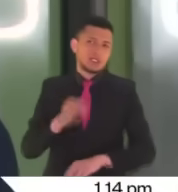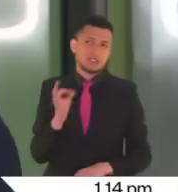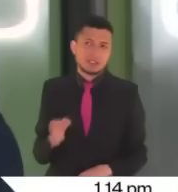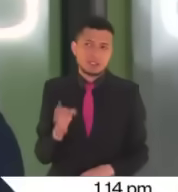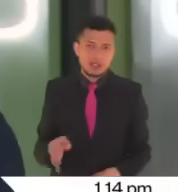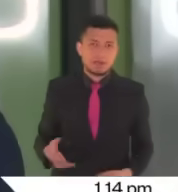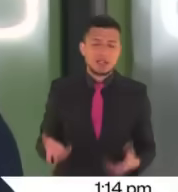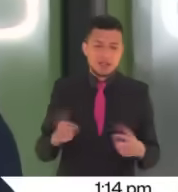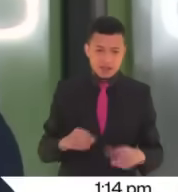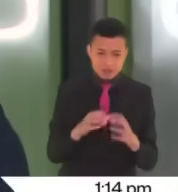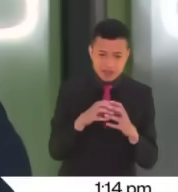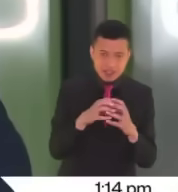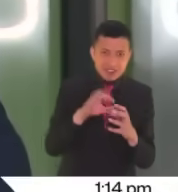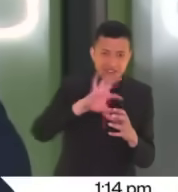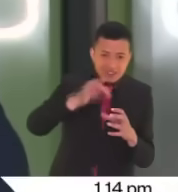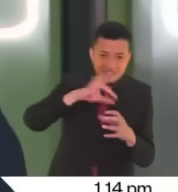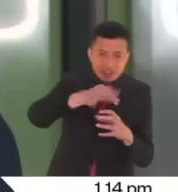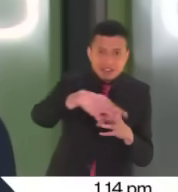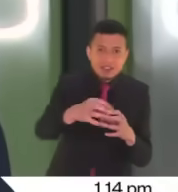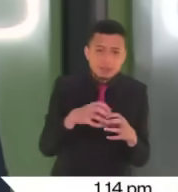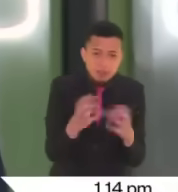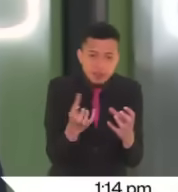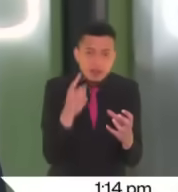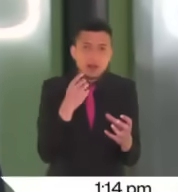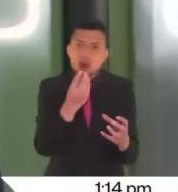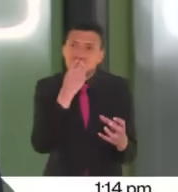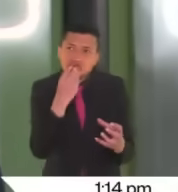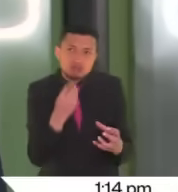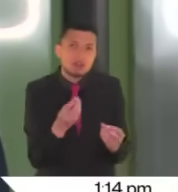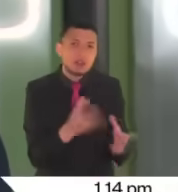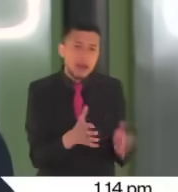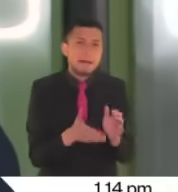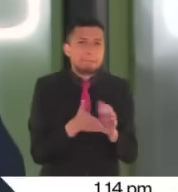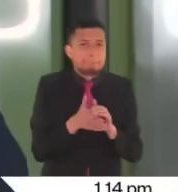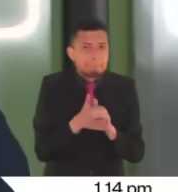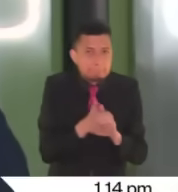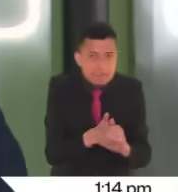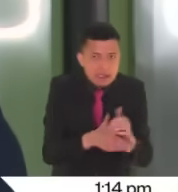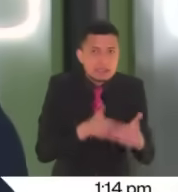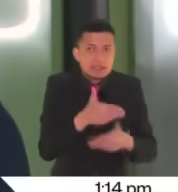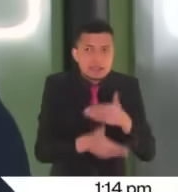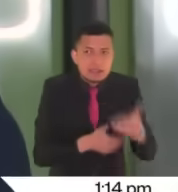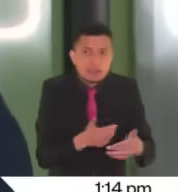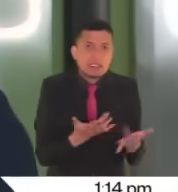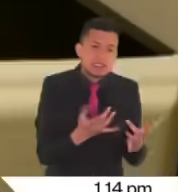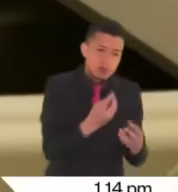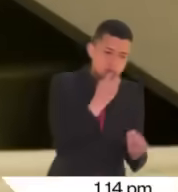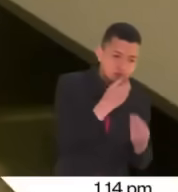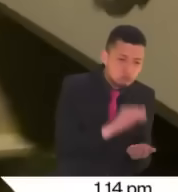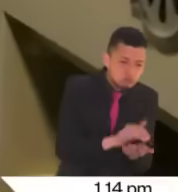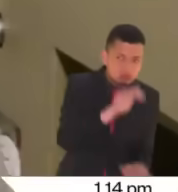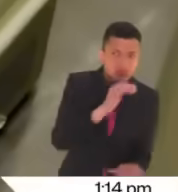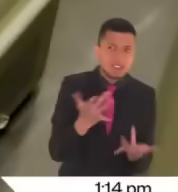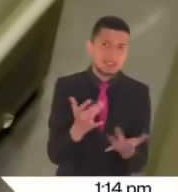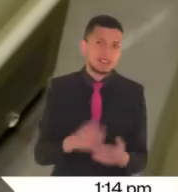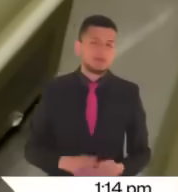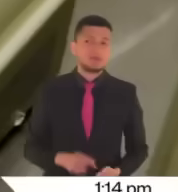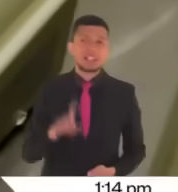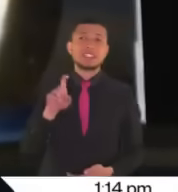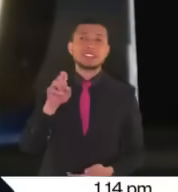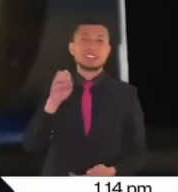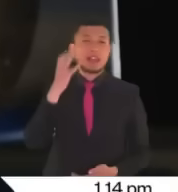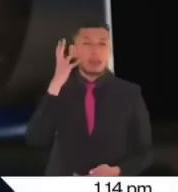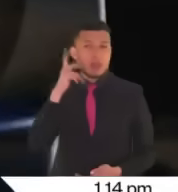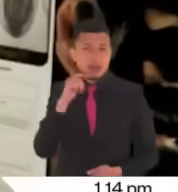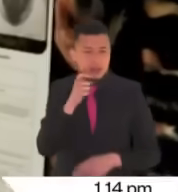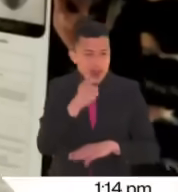la cáscara con cuidado y después la alimentación, que es un proceso bastante metódico, esperar a que digiera y esperar a que crezca. Fueron 60 días de